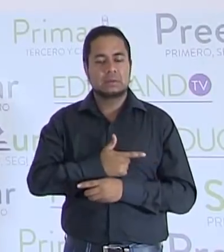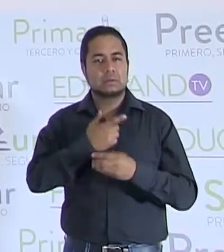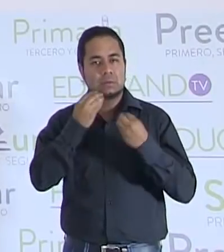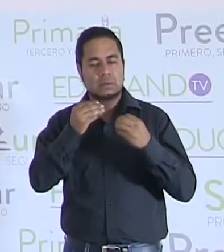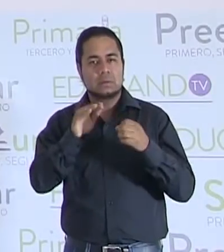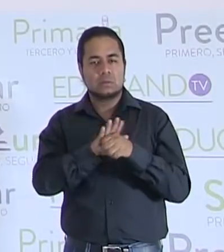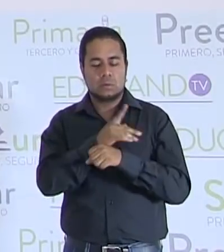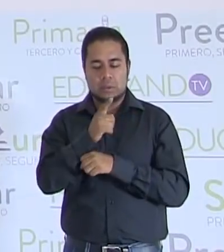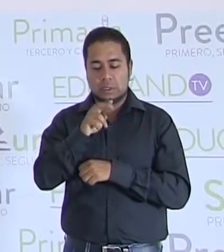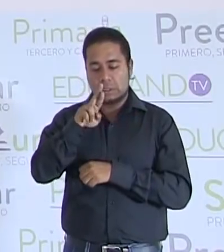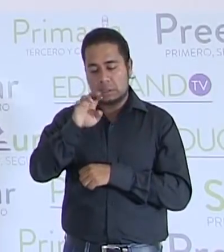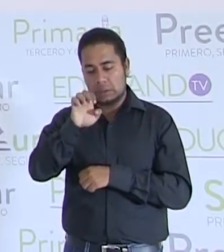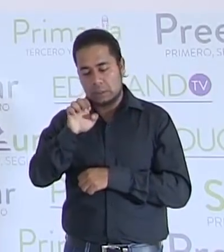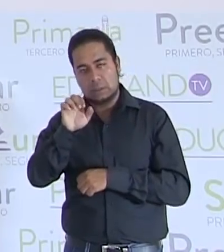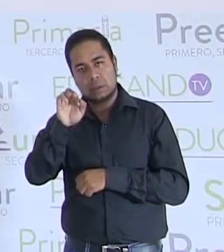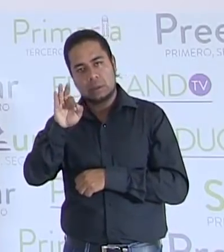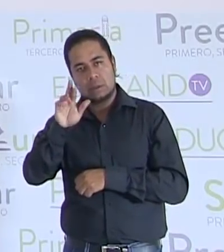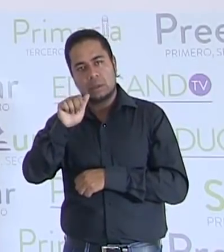son refranes